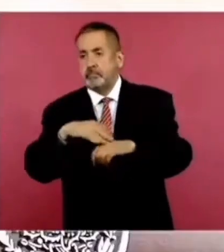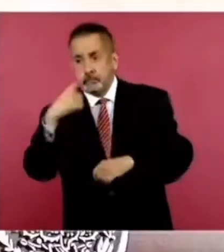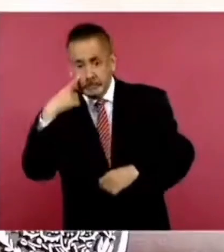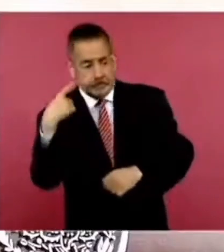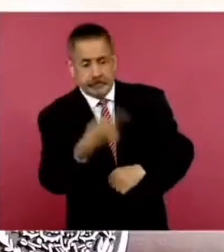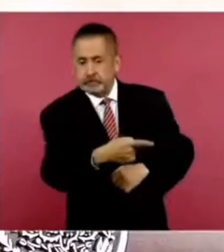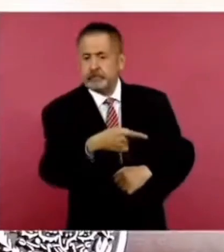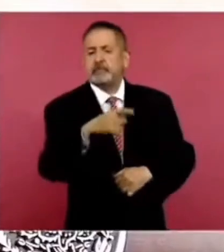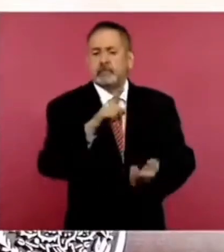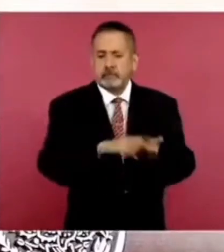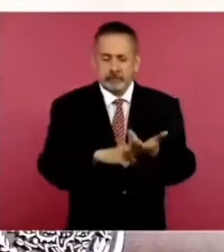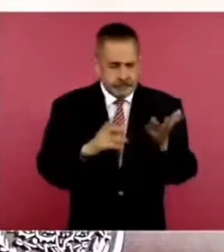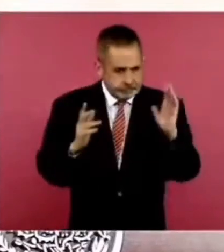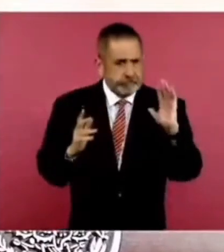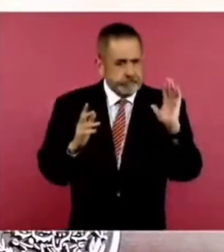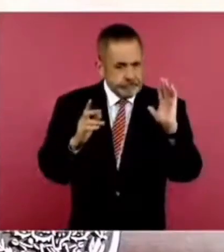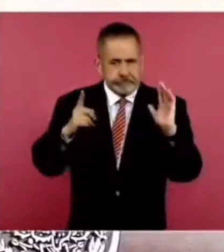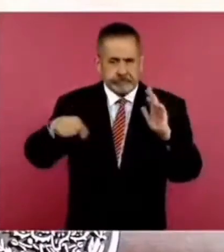para que se actúe.